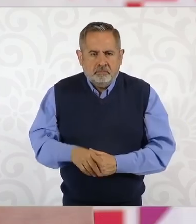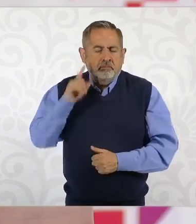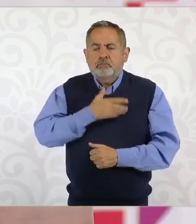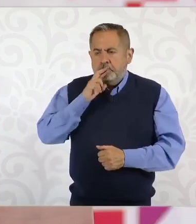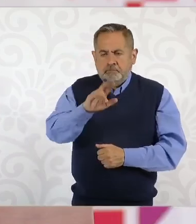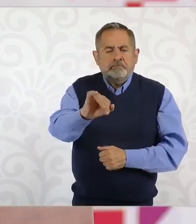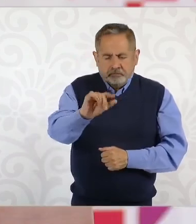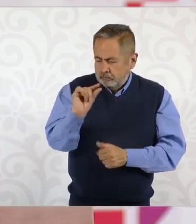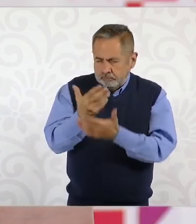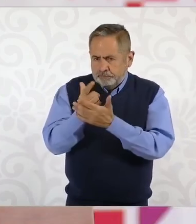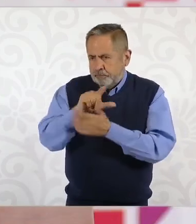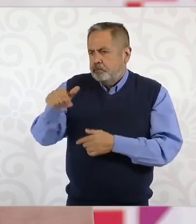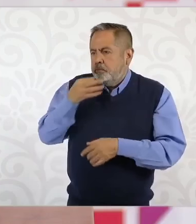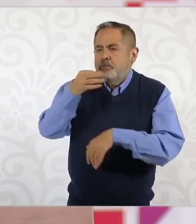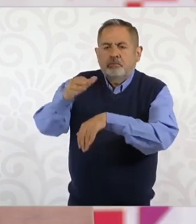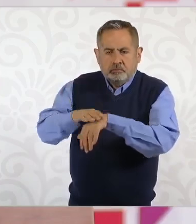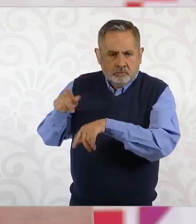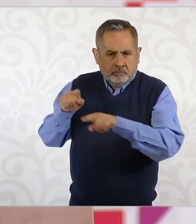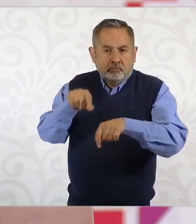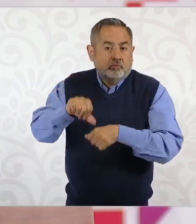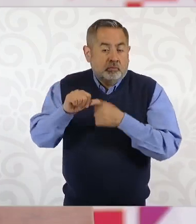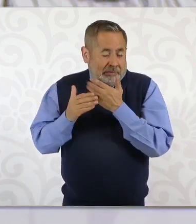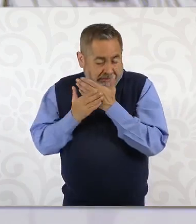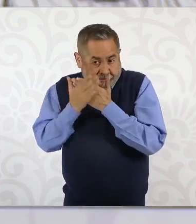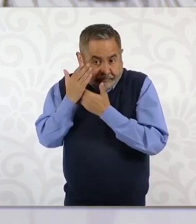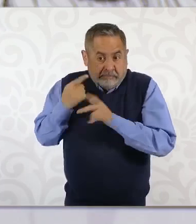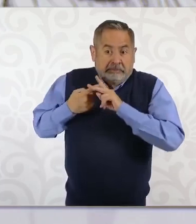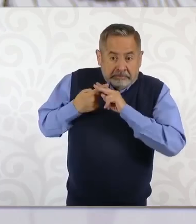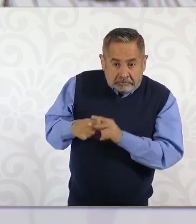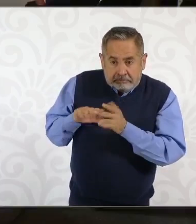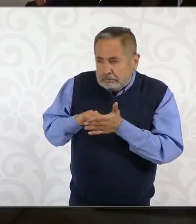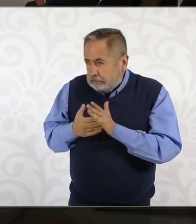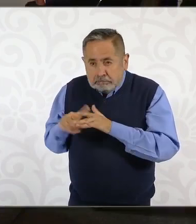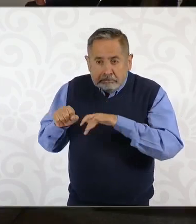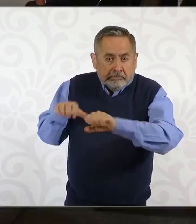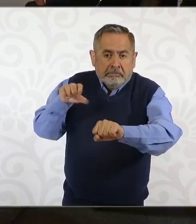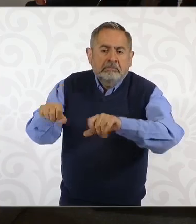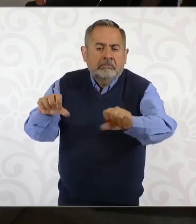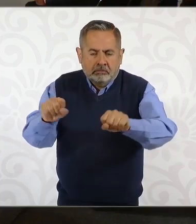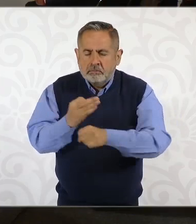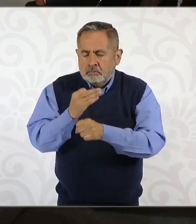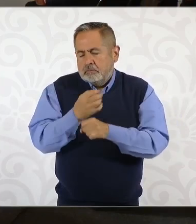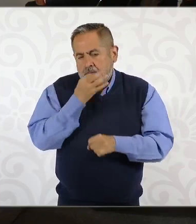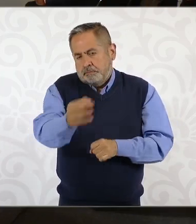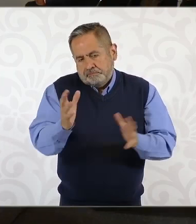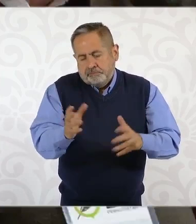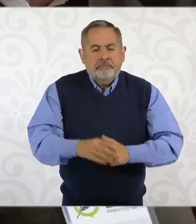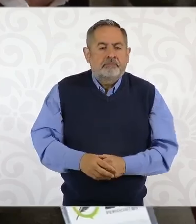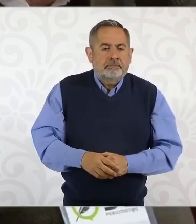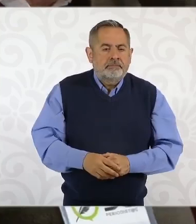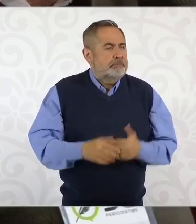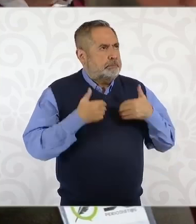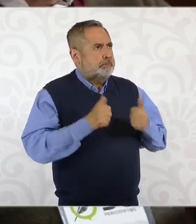pero la razón es esa. Es un operativo que desde la madrugada están desarrollando. Entiendo. Presidente, en otro tema, ayer justo el